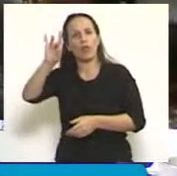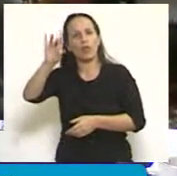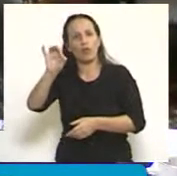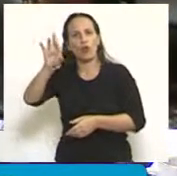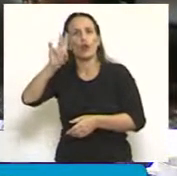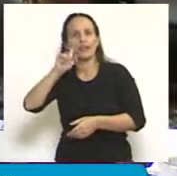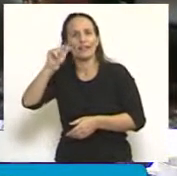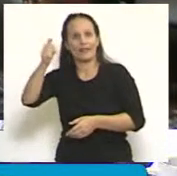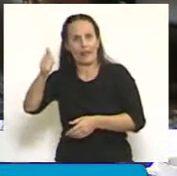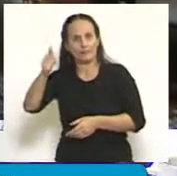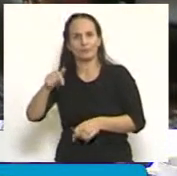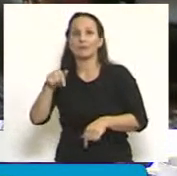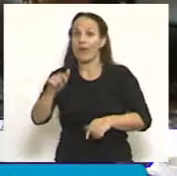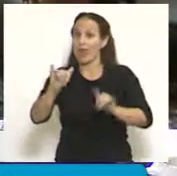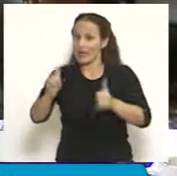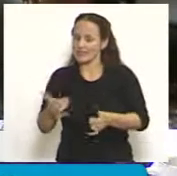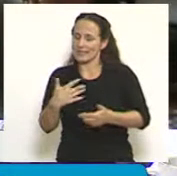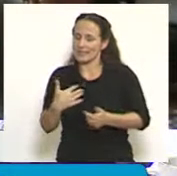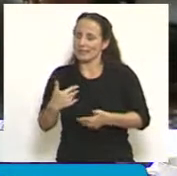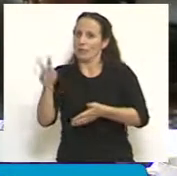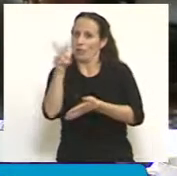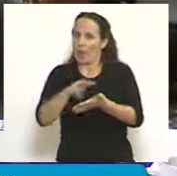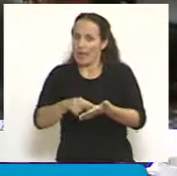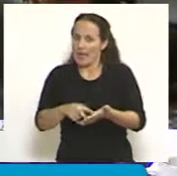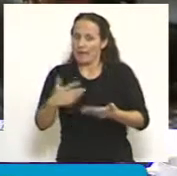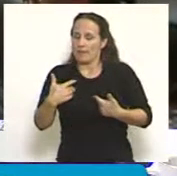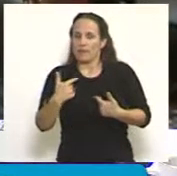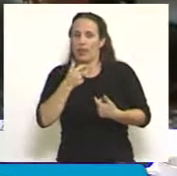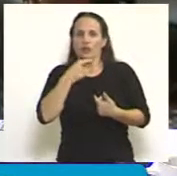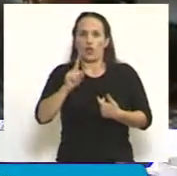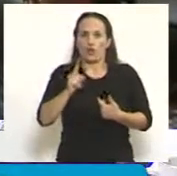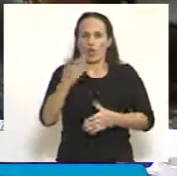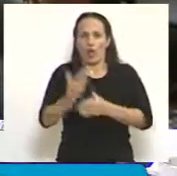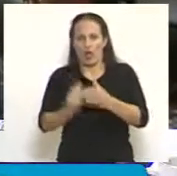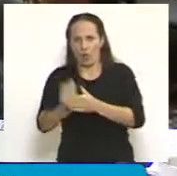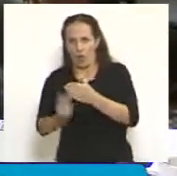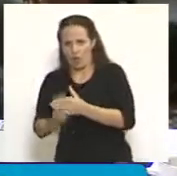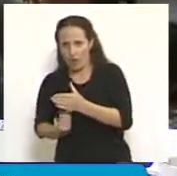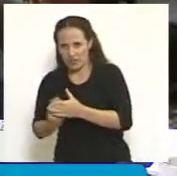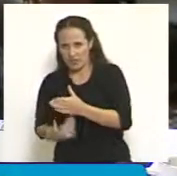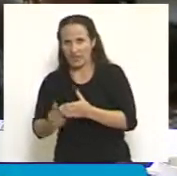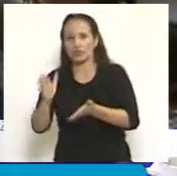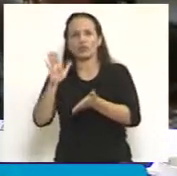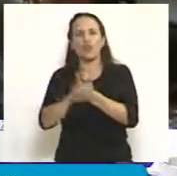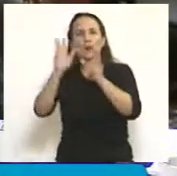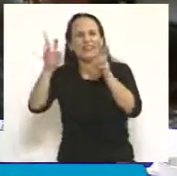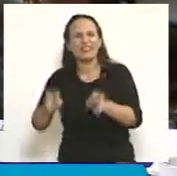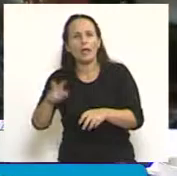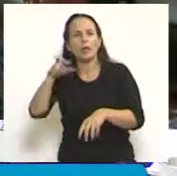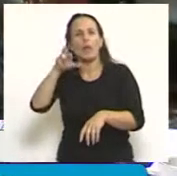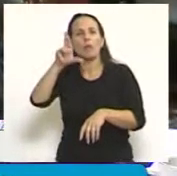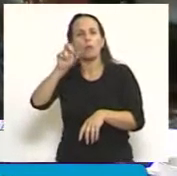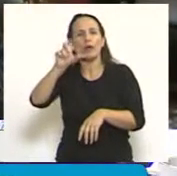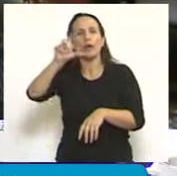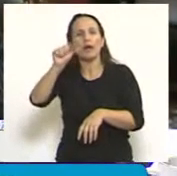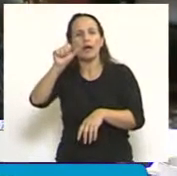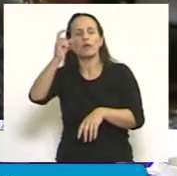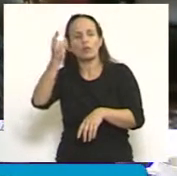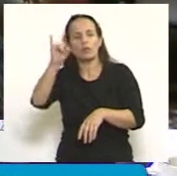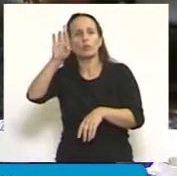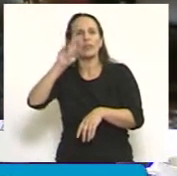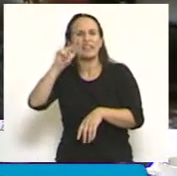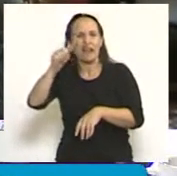llame mucho la atención las recomendaciones de la doctora Gil Carbó. Y, sin embargo, en ese caso la fiscal de distrito entendió